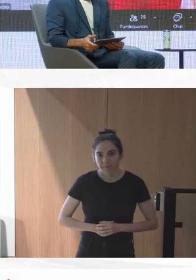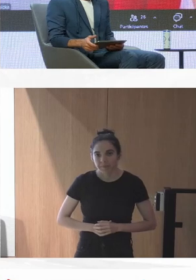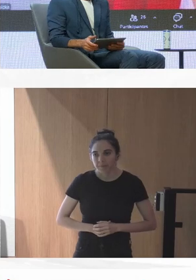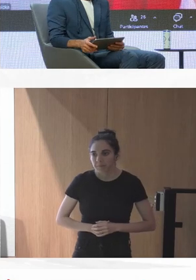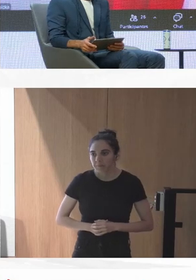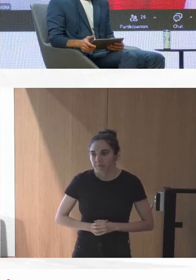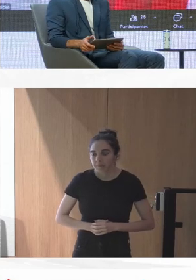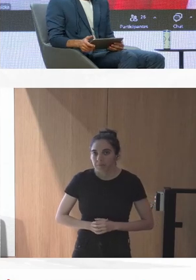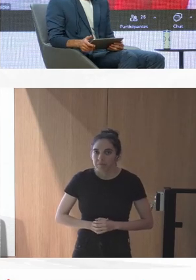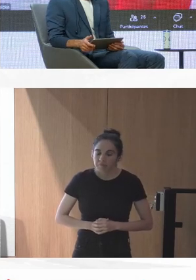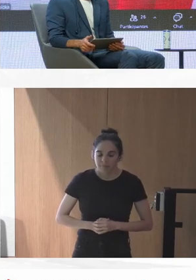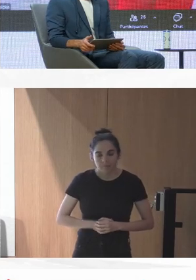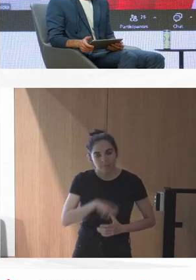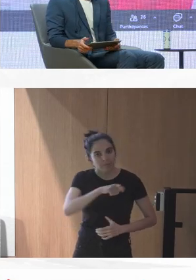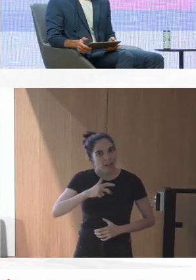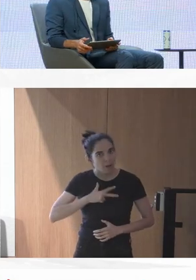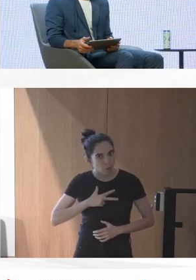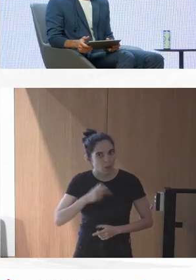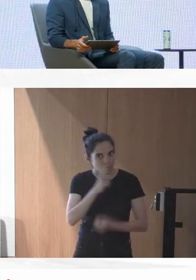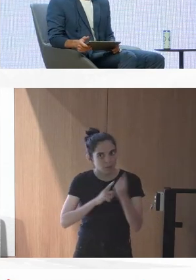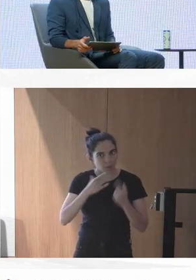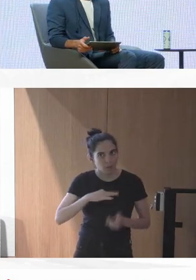bueno, a los abogados a veces les puede parecer así, pero